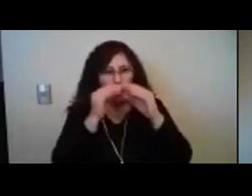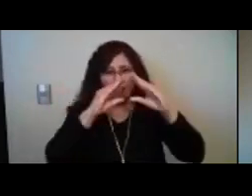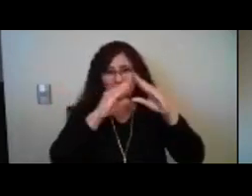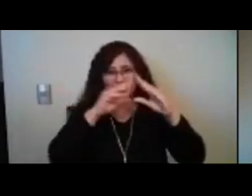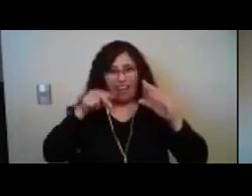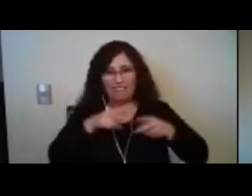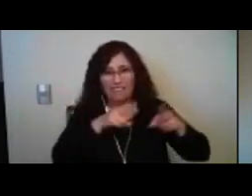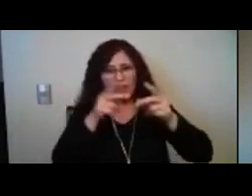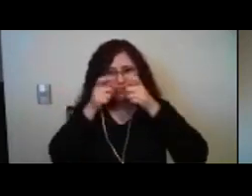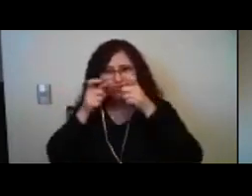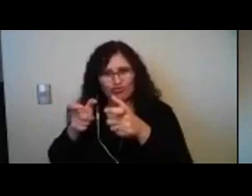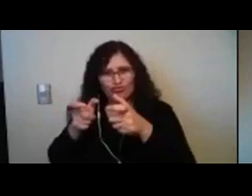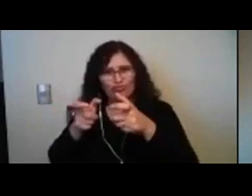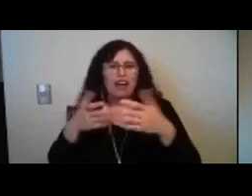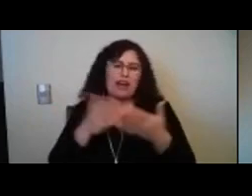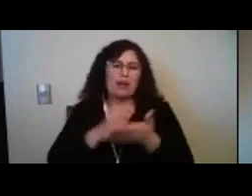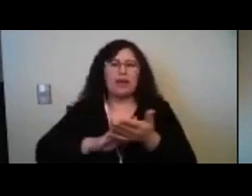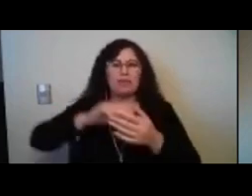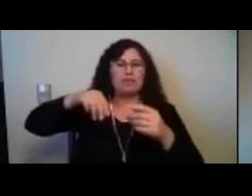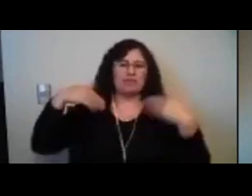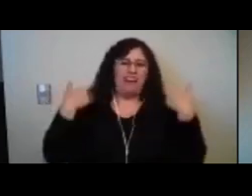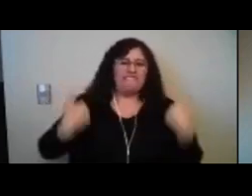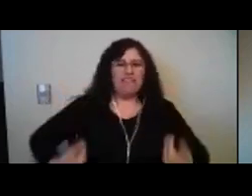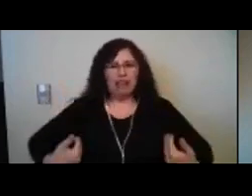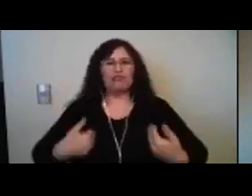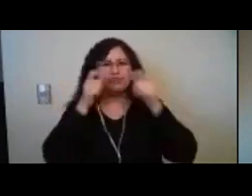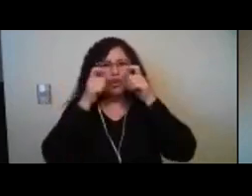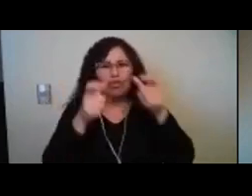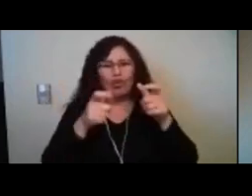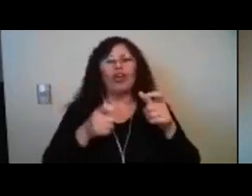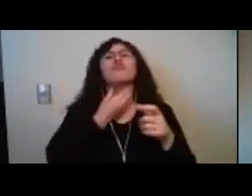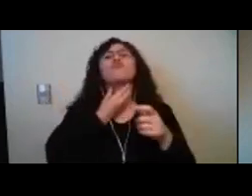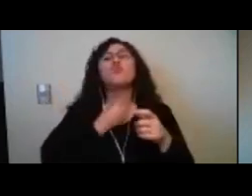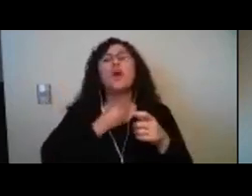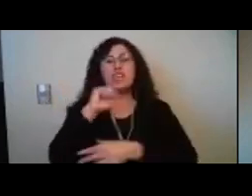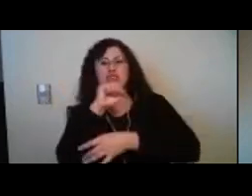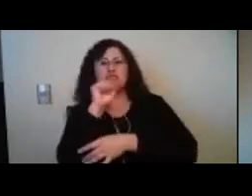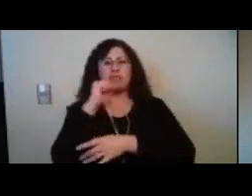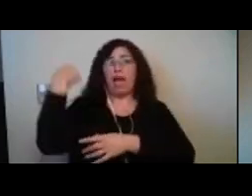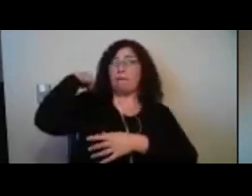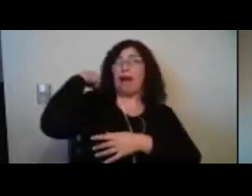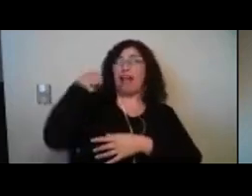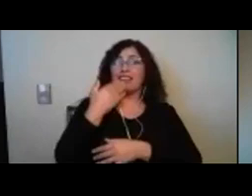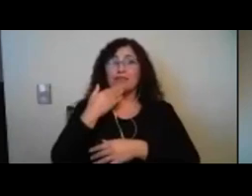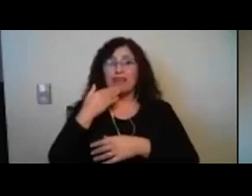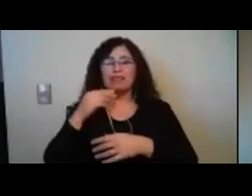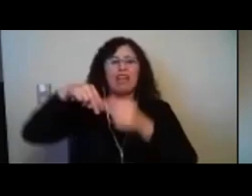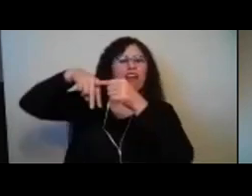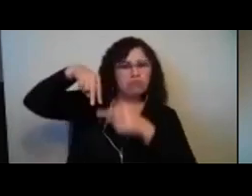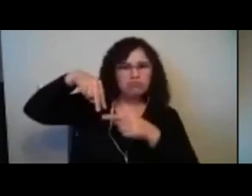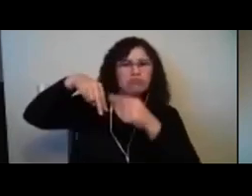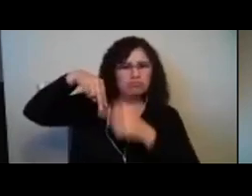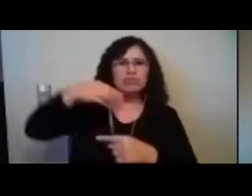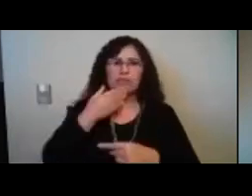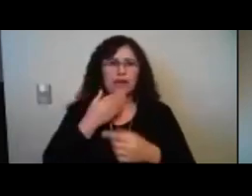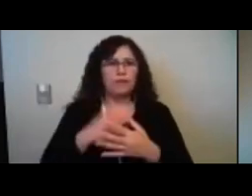tono muscular del miembro superior, del miembro inferior, de la espalda, del cuello, para poder realizar el movimiento respectivo. Si se escucha